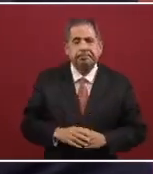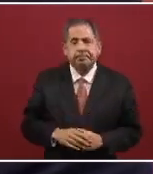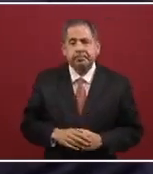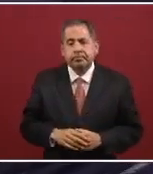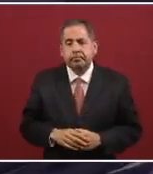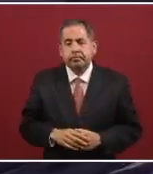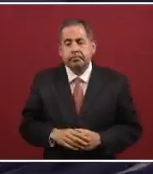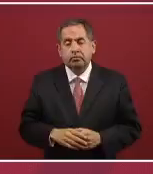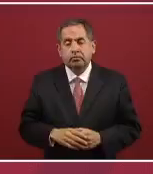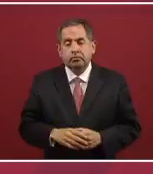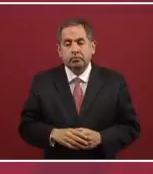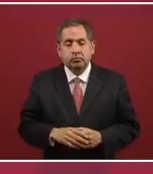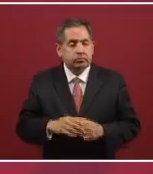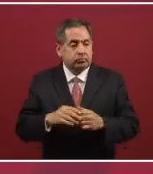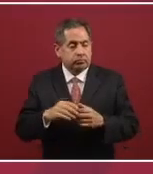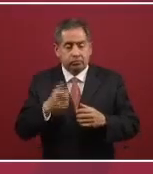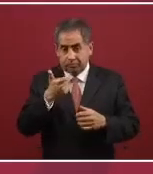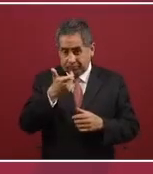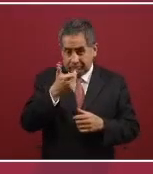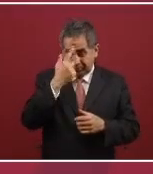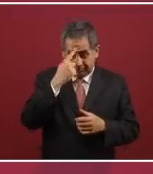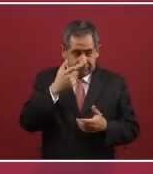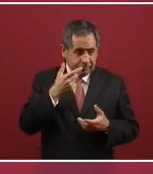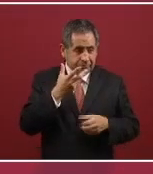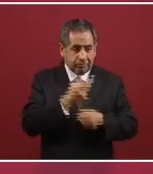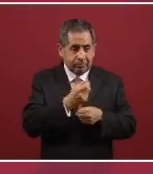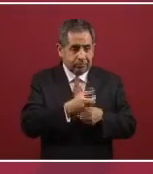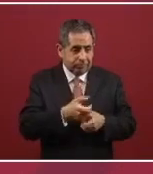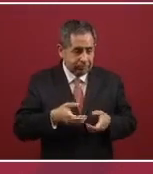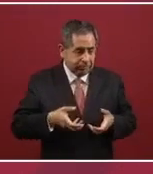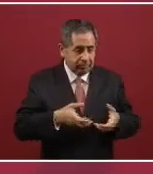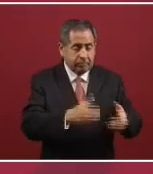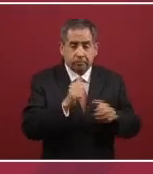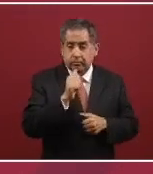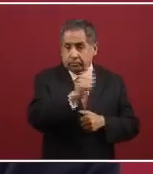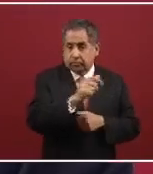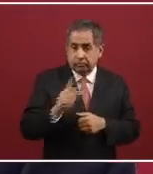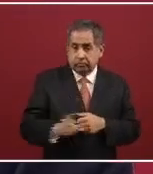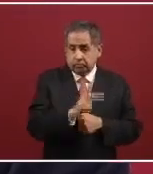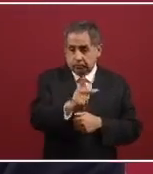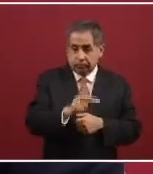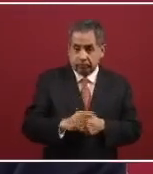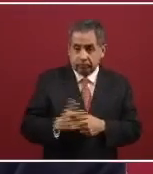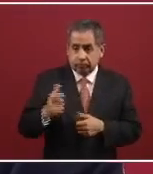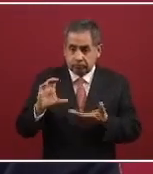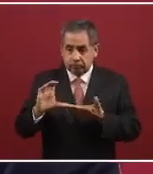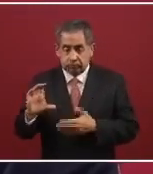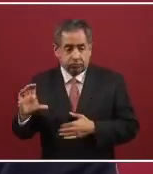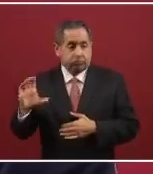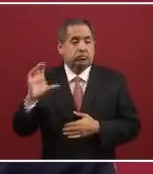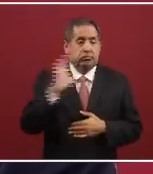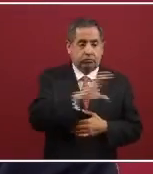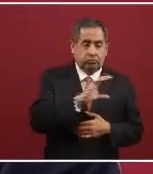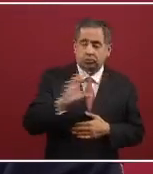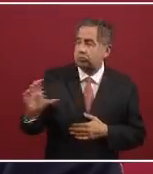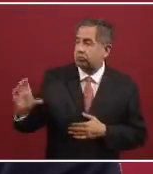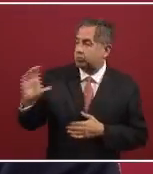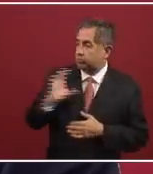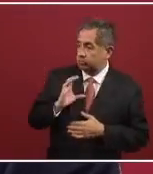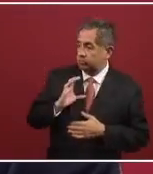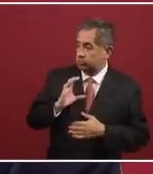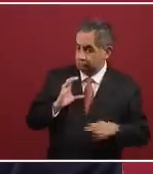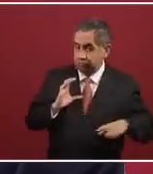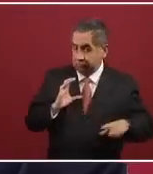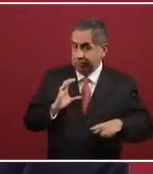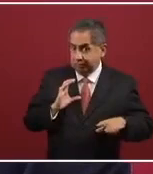el dinero para los caminos de los pueblos pasaba por un organismo del